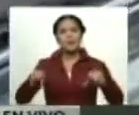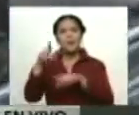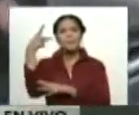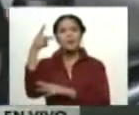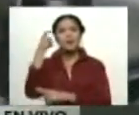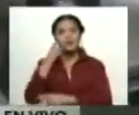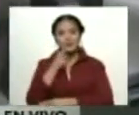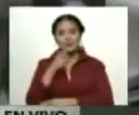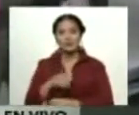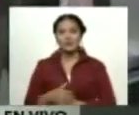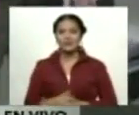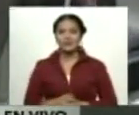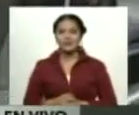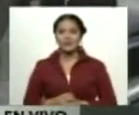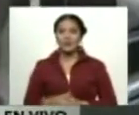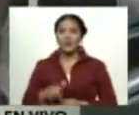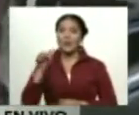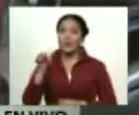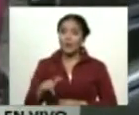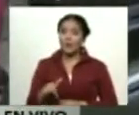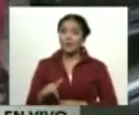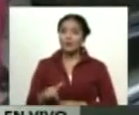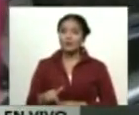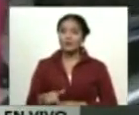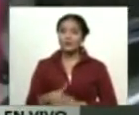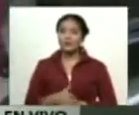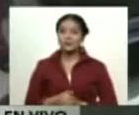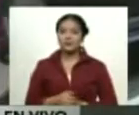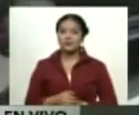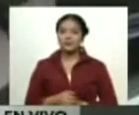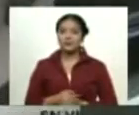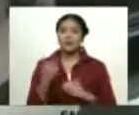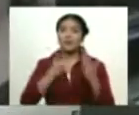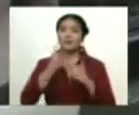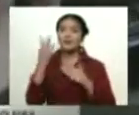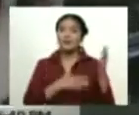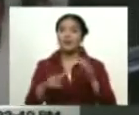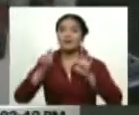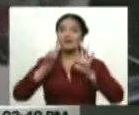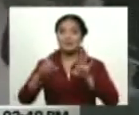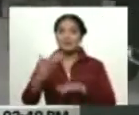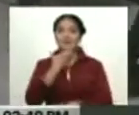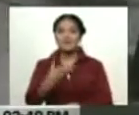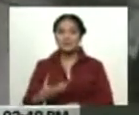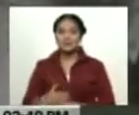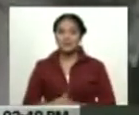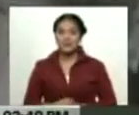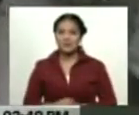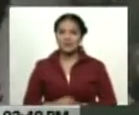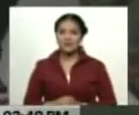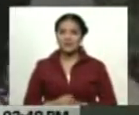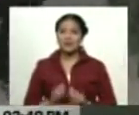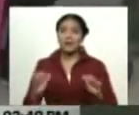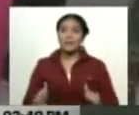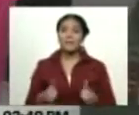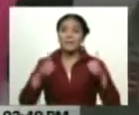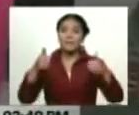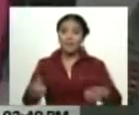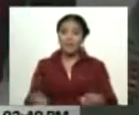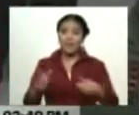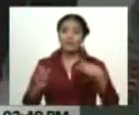parroquia Sucre, donde el día de hoy entonces estamos llevando esta jornada del 6 de diciembre, que ya ha entrado en su